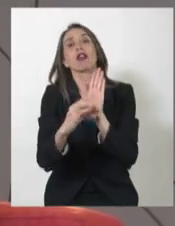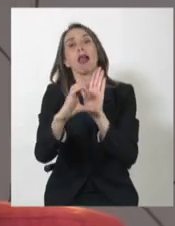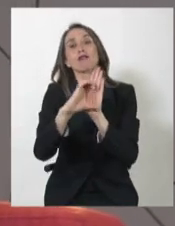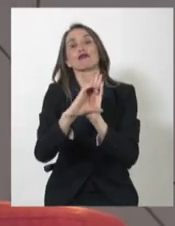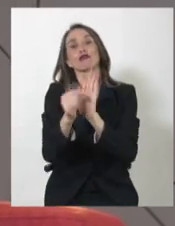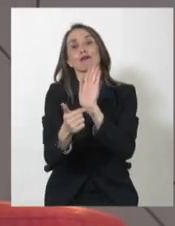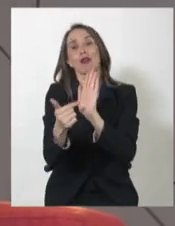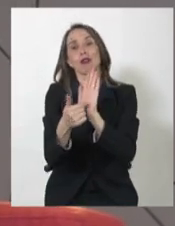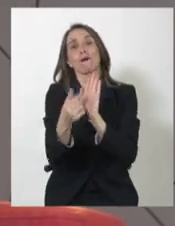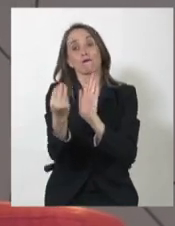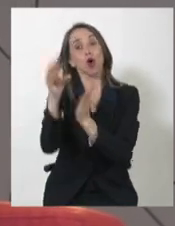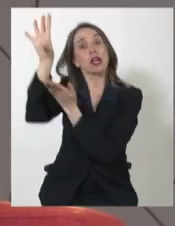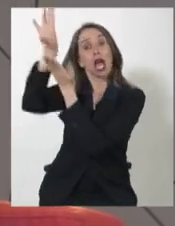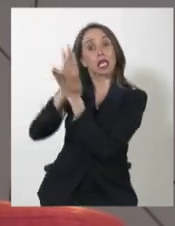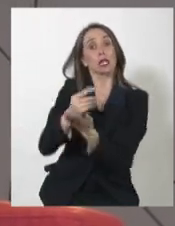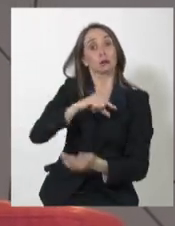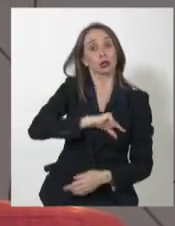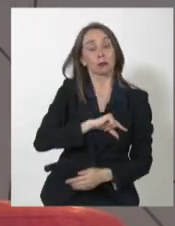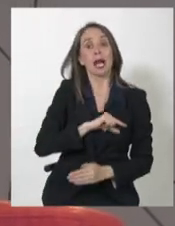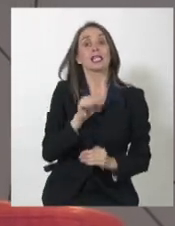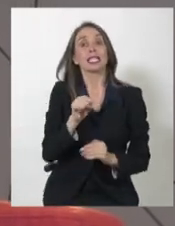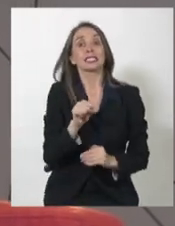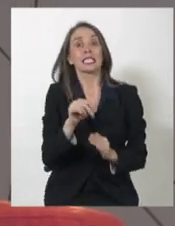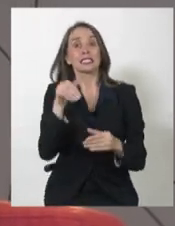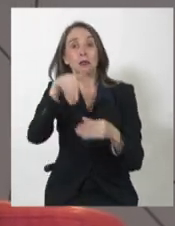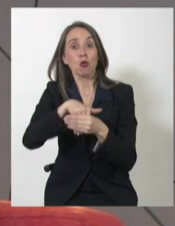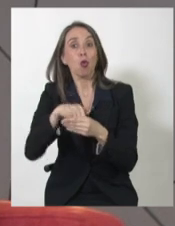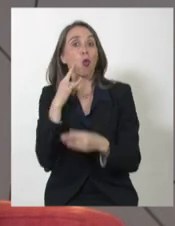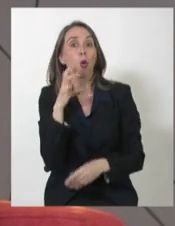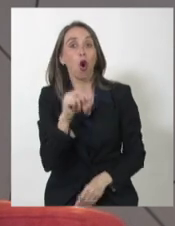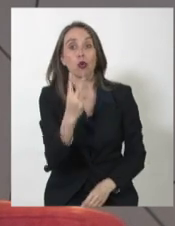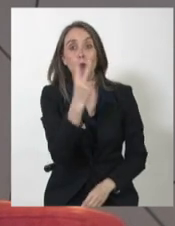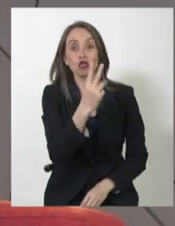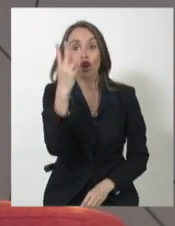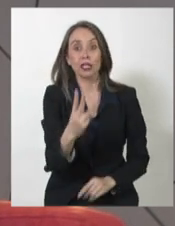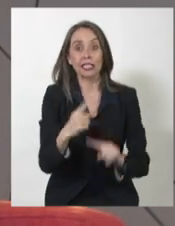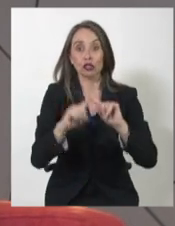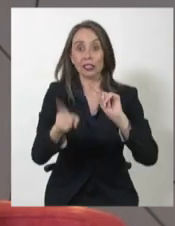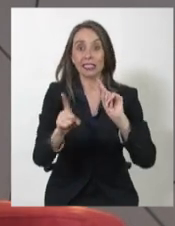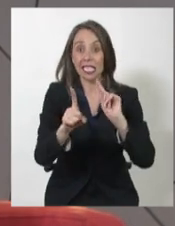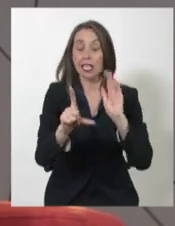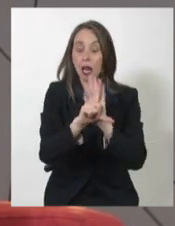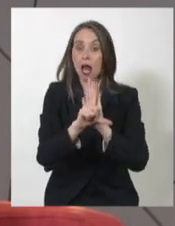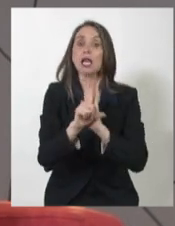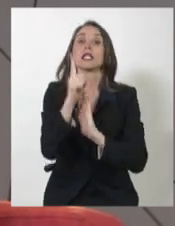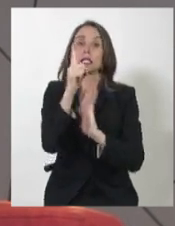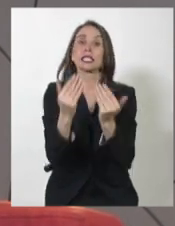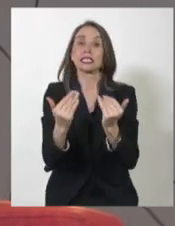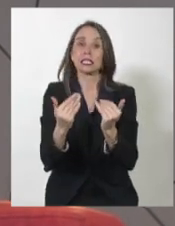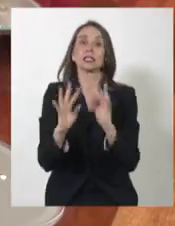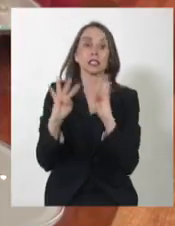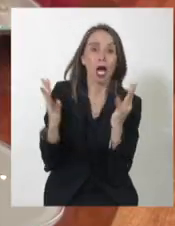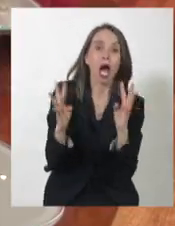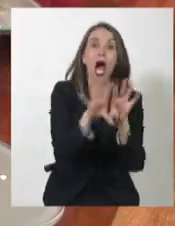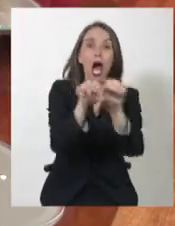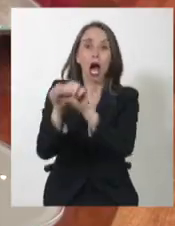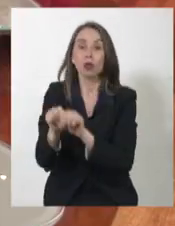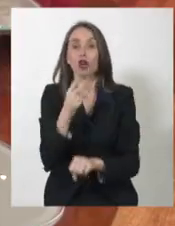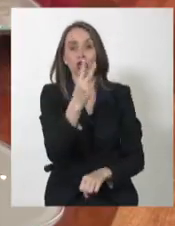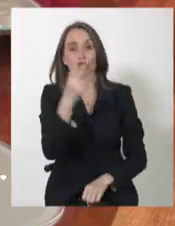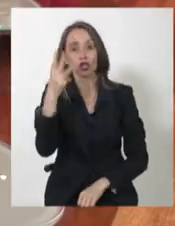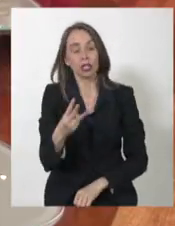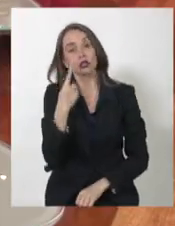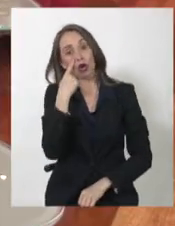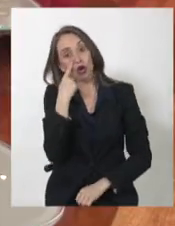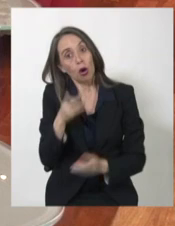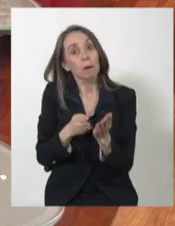que ese es un buen ejemplo. Y los dos tercios a eso nos obligan. ¿A qué? A que tenemos que tomar un acuerdo. Pero ojo, los dos tercios son razonables